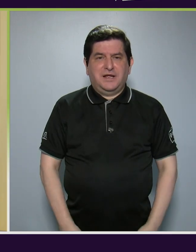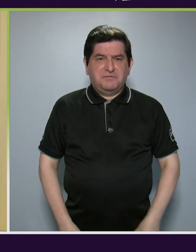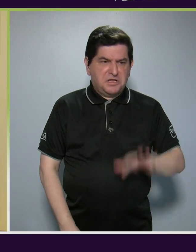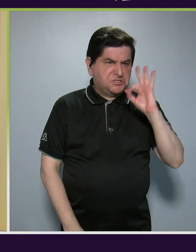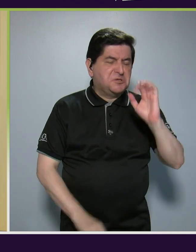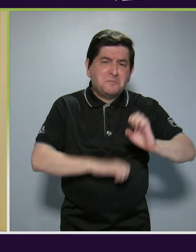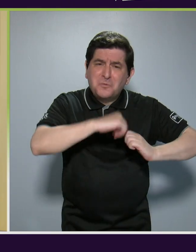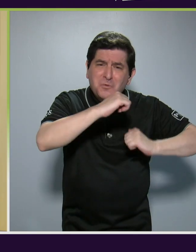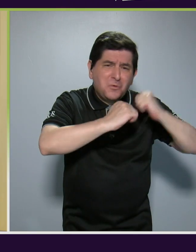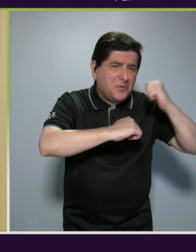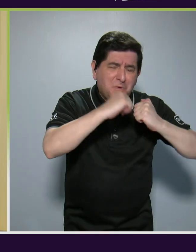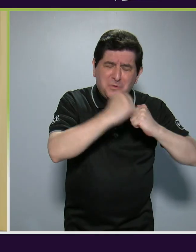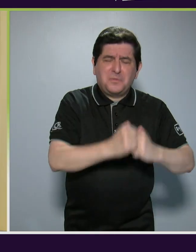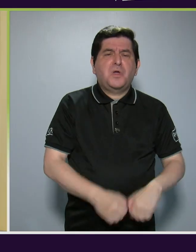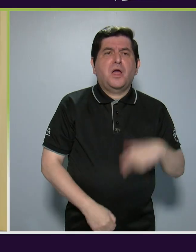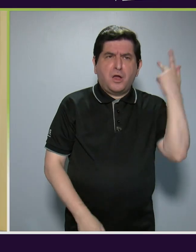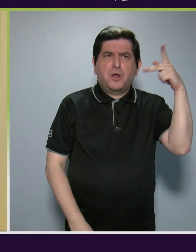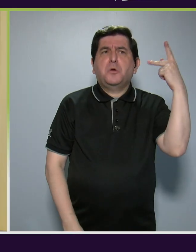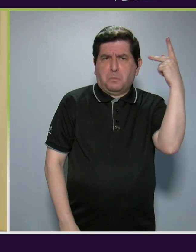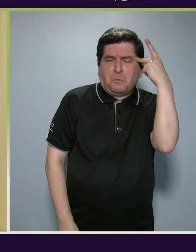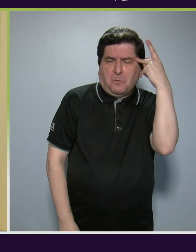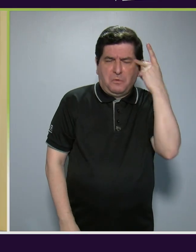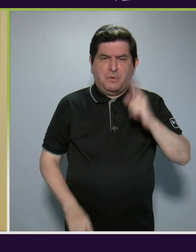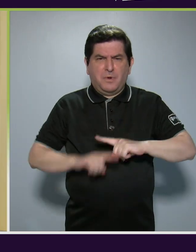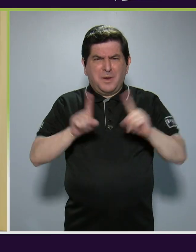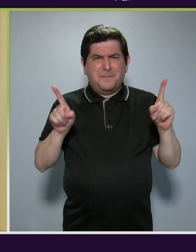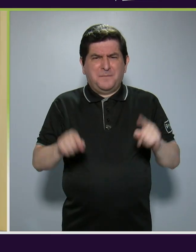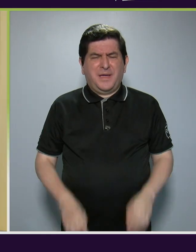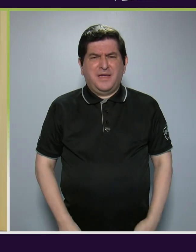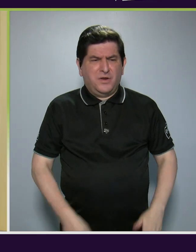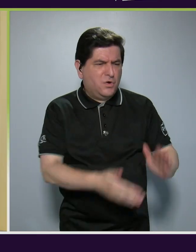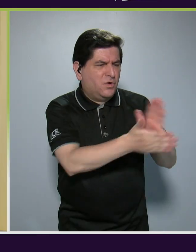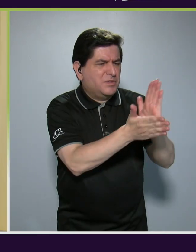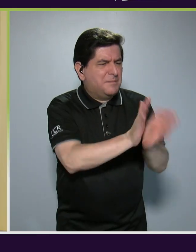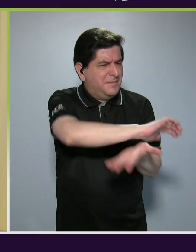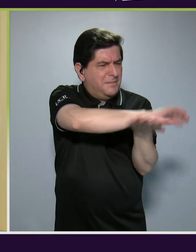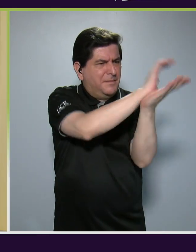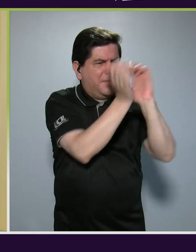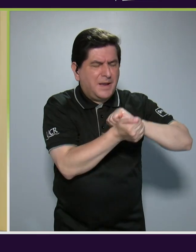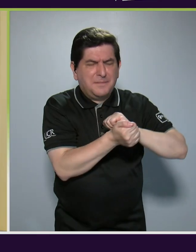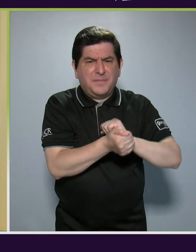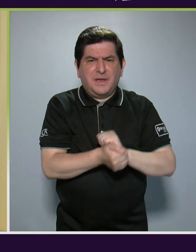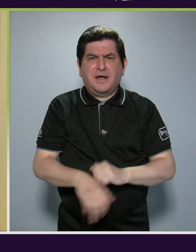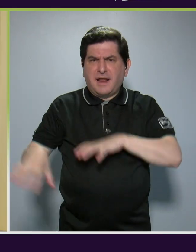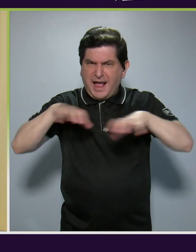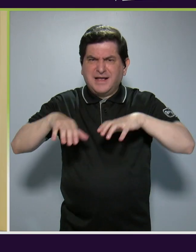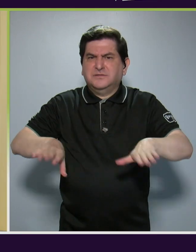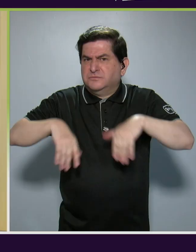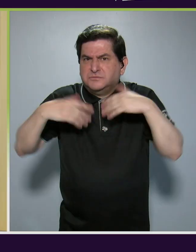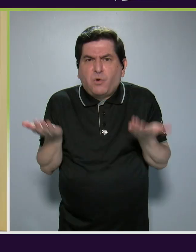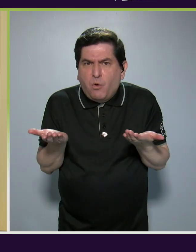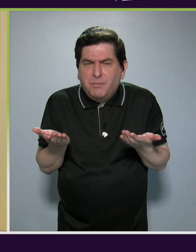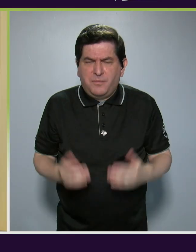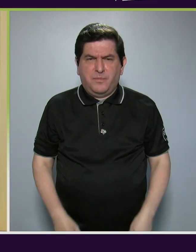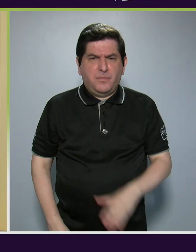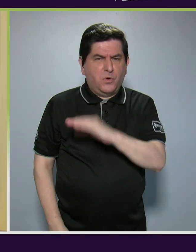estructura de que exista, de que esté la política, pero ¿cómo pasamos del papel a la acción? Y cómo transformamos eso